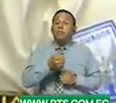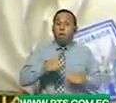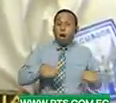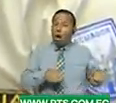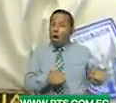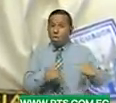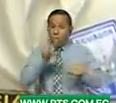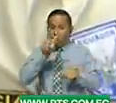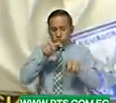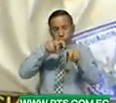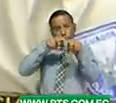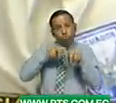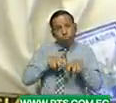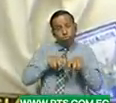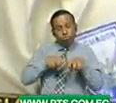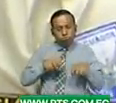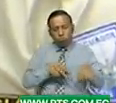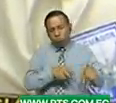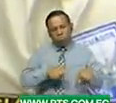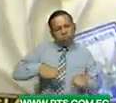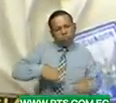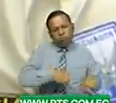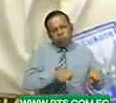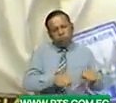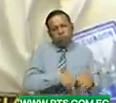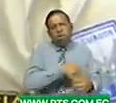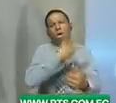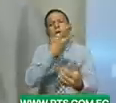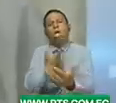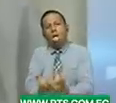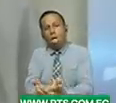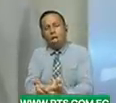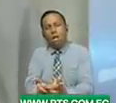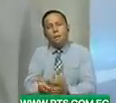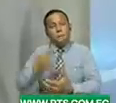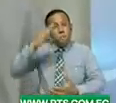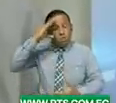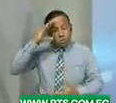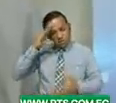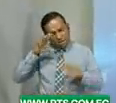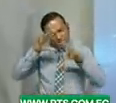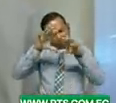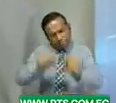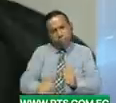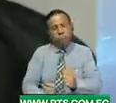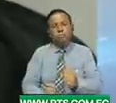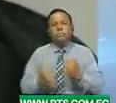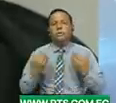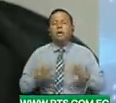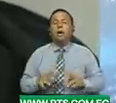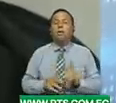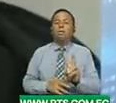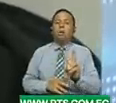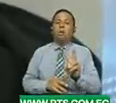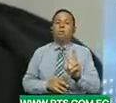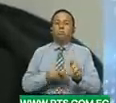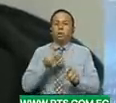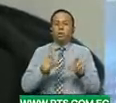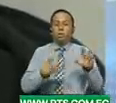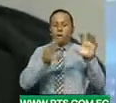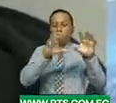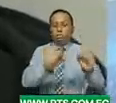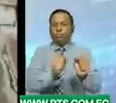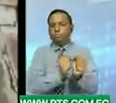detención los señores funcionarios policiales del GOM, teniendo como evidencia a las 2 personas detenidas,